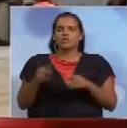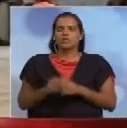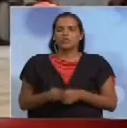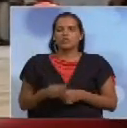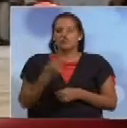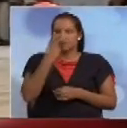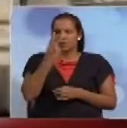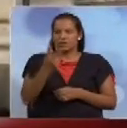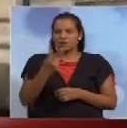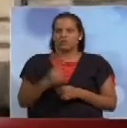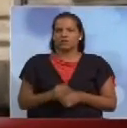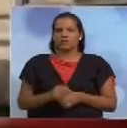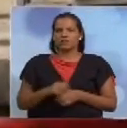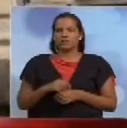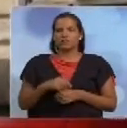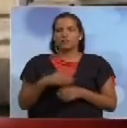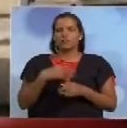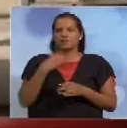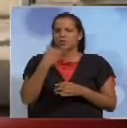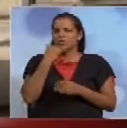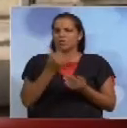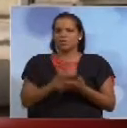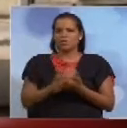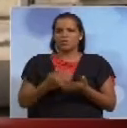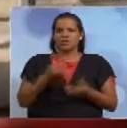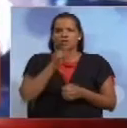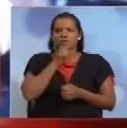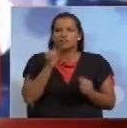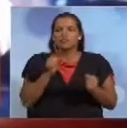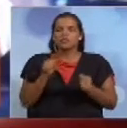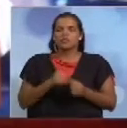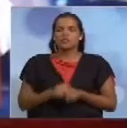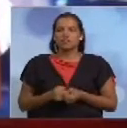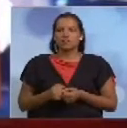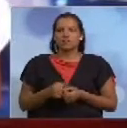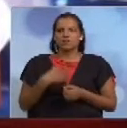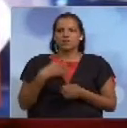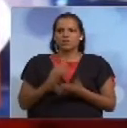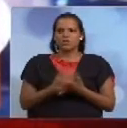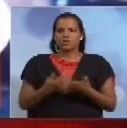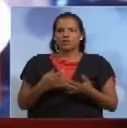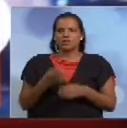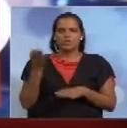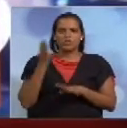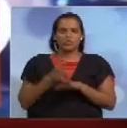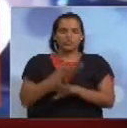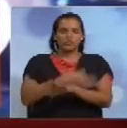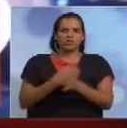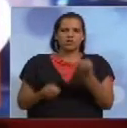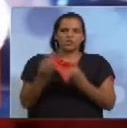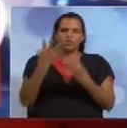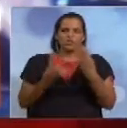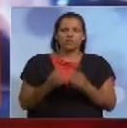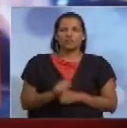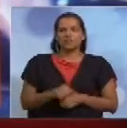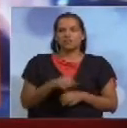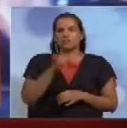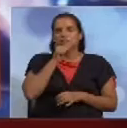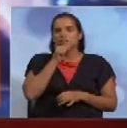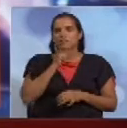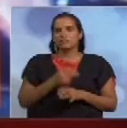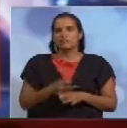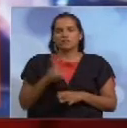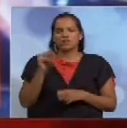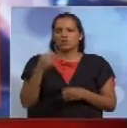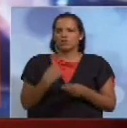todavía se puede observar un cementerio de fierros viejos. Los repuestos de una refinería lamentablemente no están